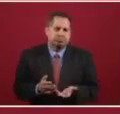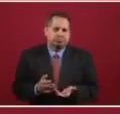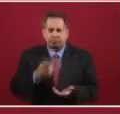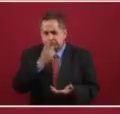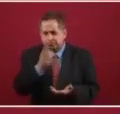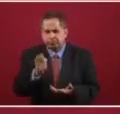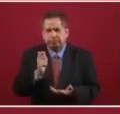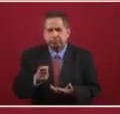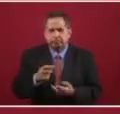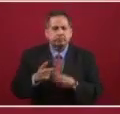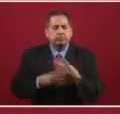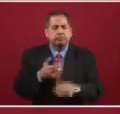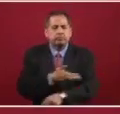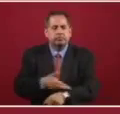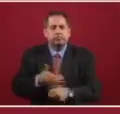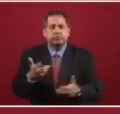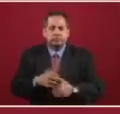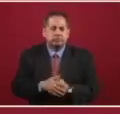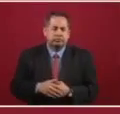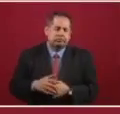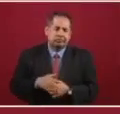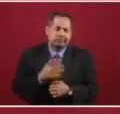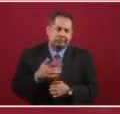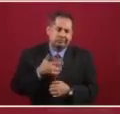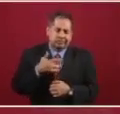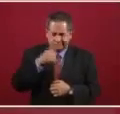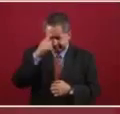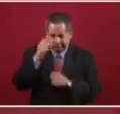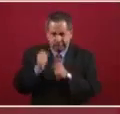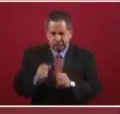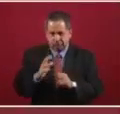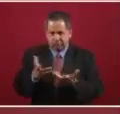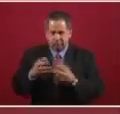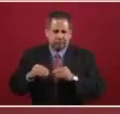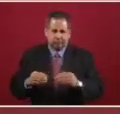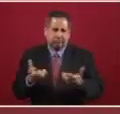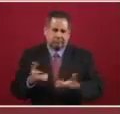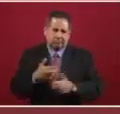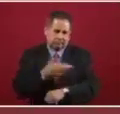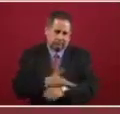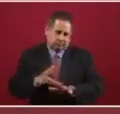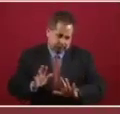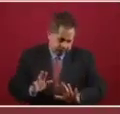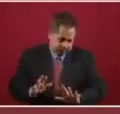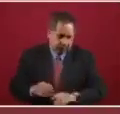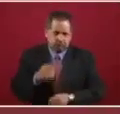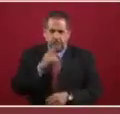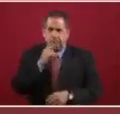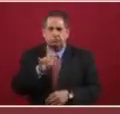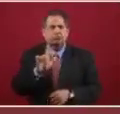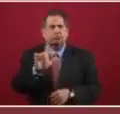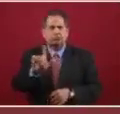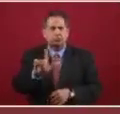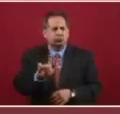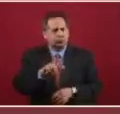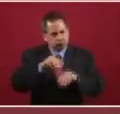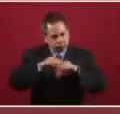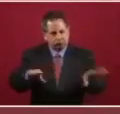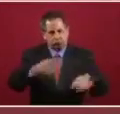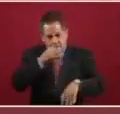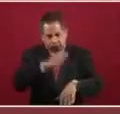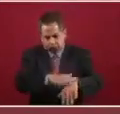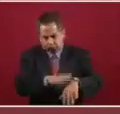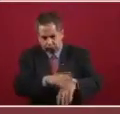decir qué se está haciendo, porque seguramente ya están actuando, pero el lunes tendríamos la